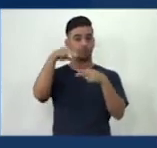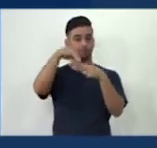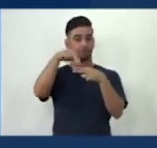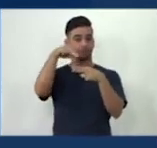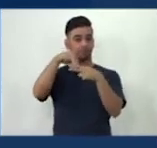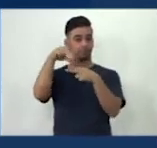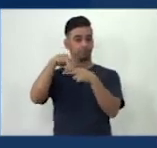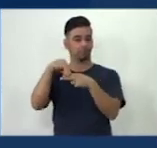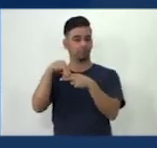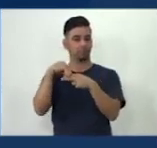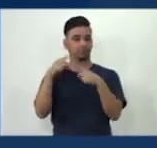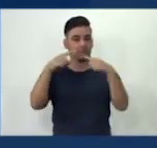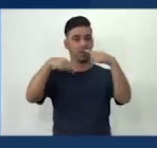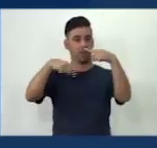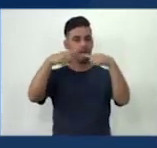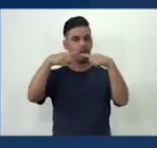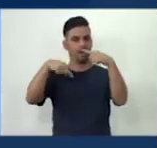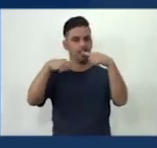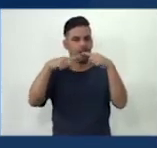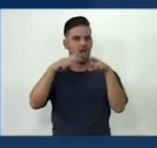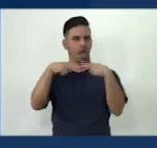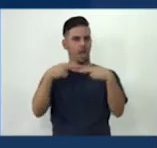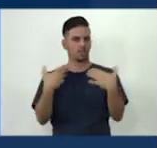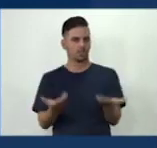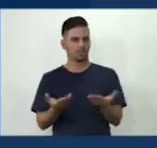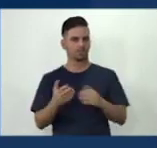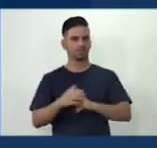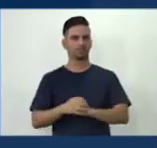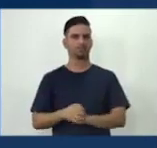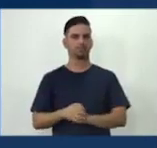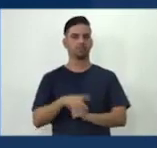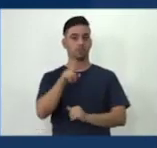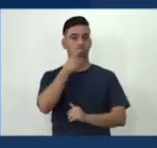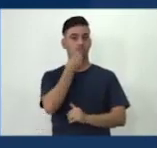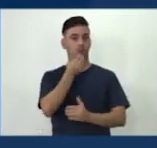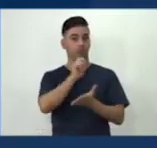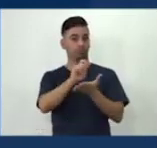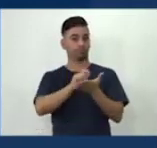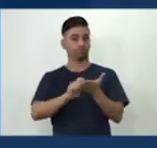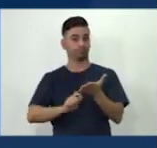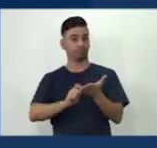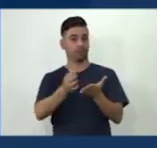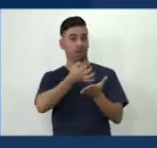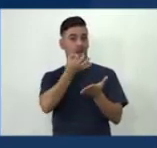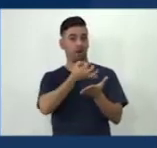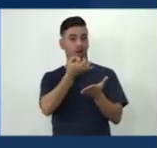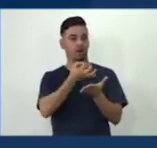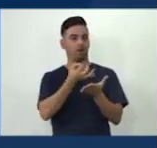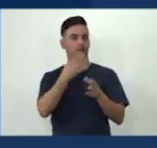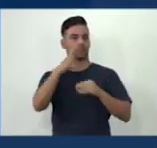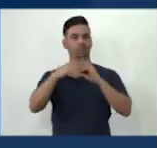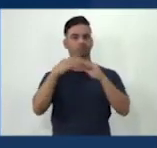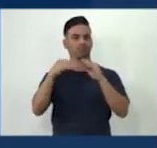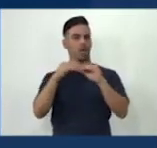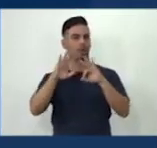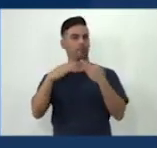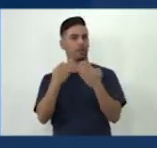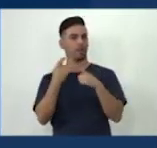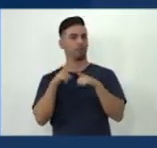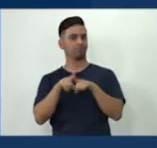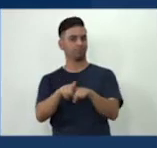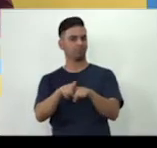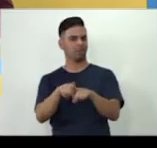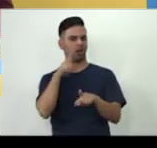circuito. El B: anota en tu libreta lo observado y realiza un debate sobre lo ocurrido. Y por lo